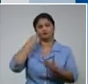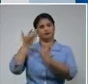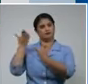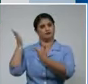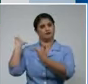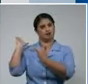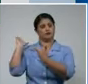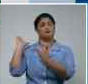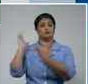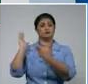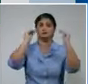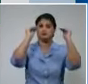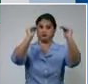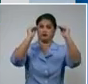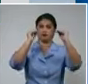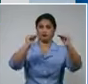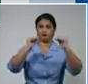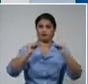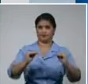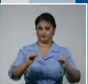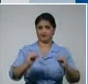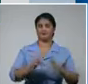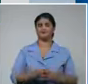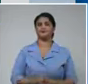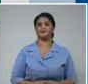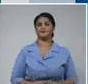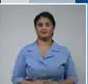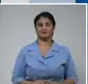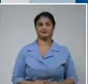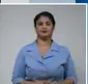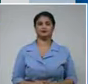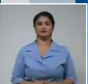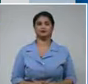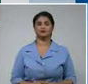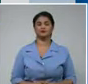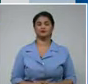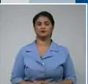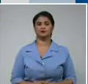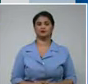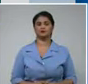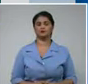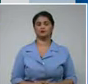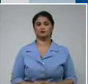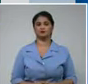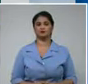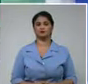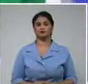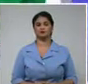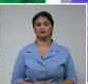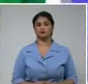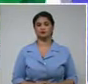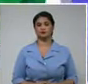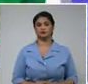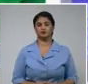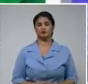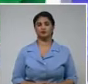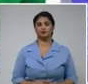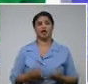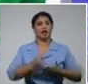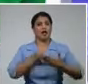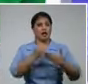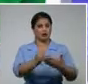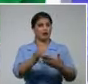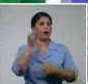con la COVID-19. Ahí, con el aporte de Lisset y el apoyo de